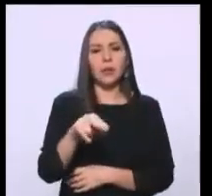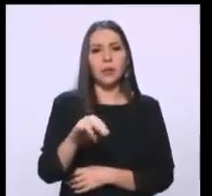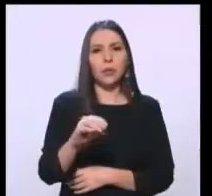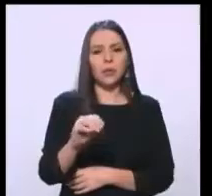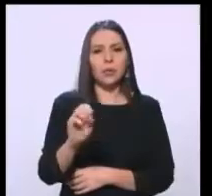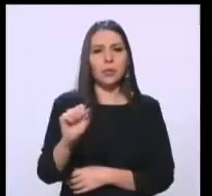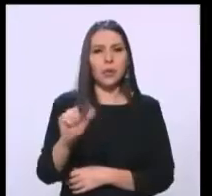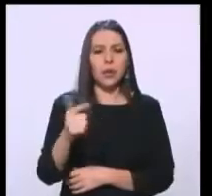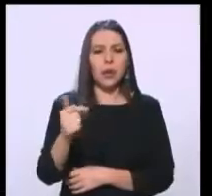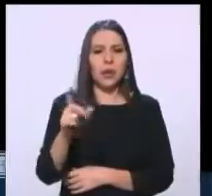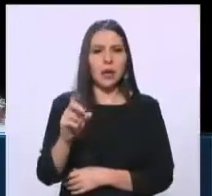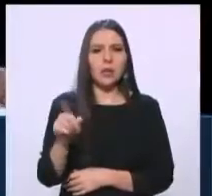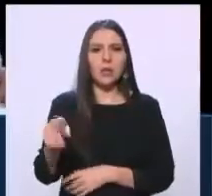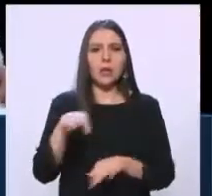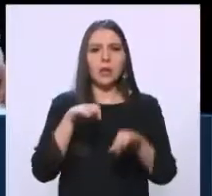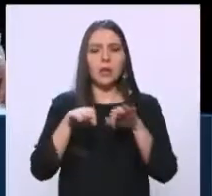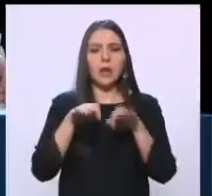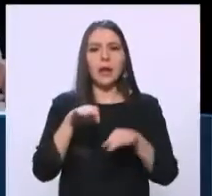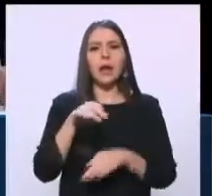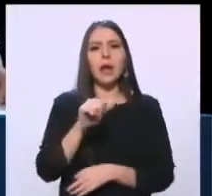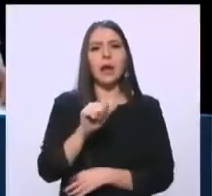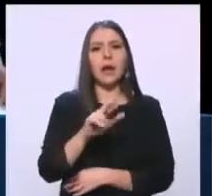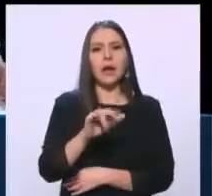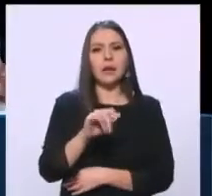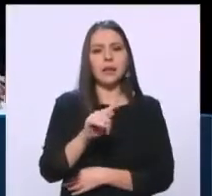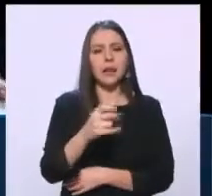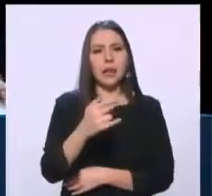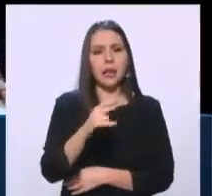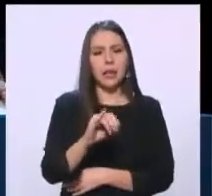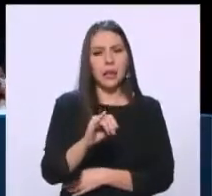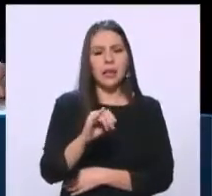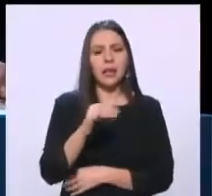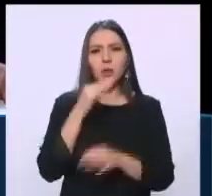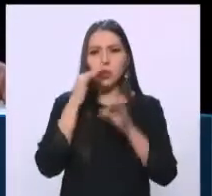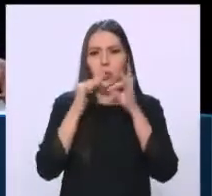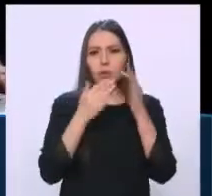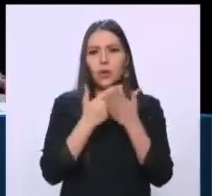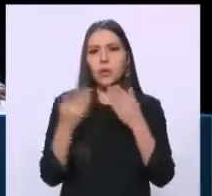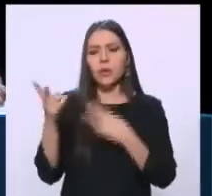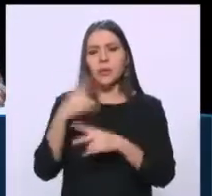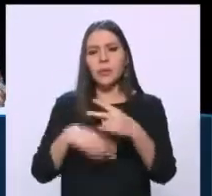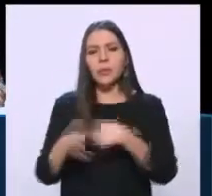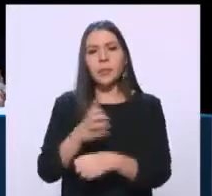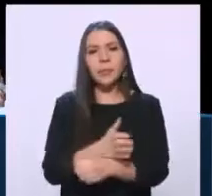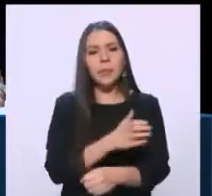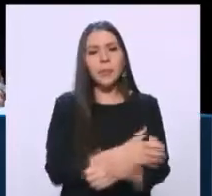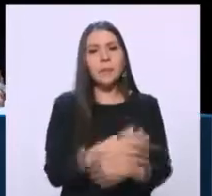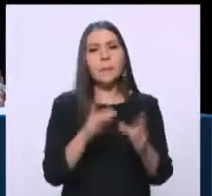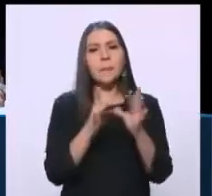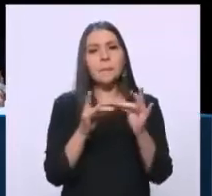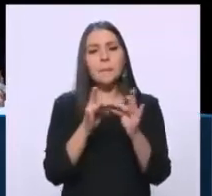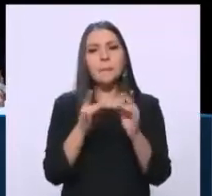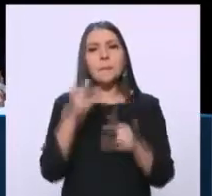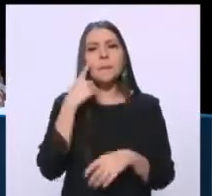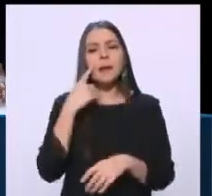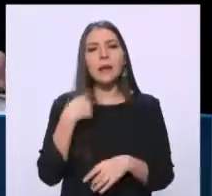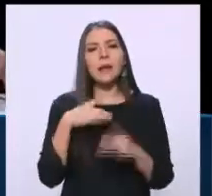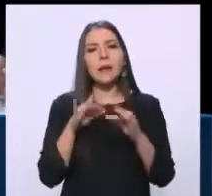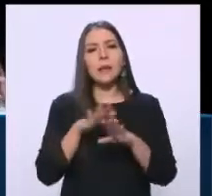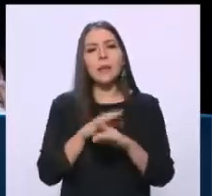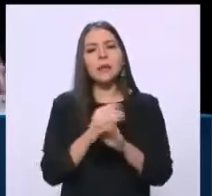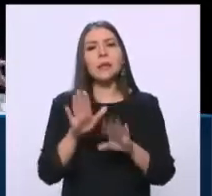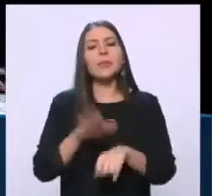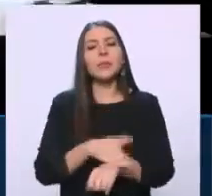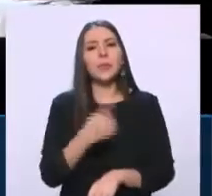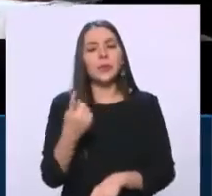que se encuentra con nosotros para platicarnos por qué. Buenas noches. ¿Me escuchas? Buenas noches, Juan. ¿Qué tal? ¿Cómo